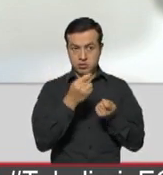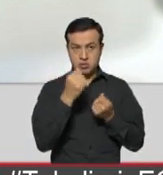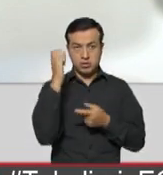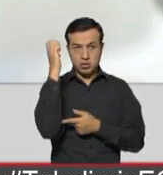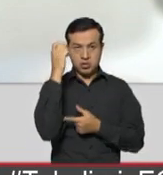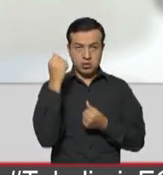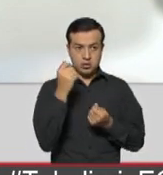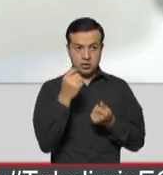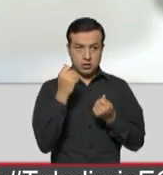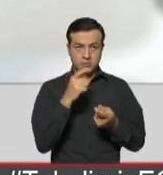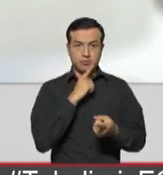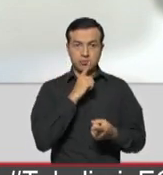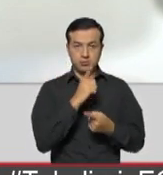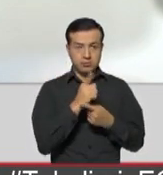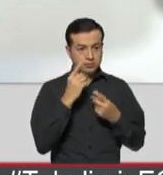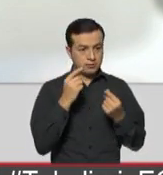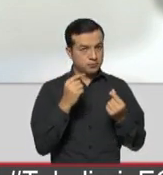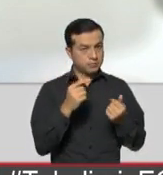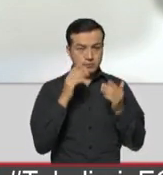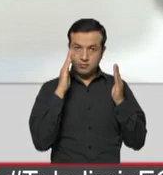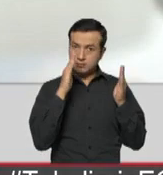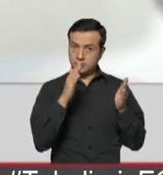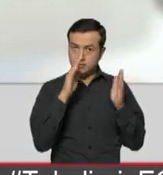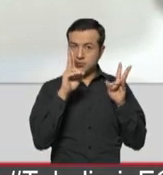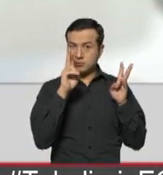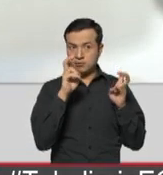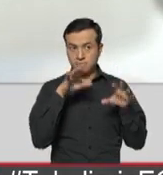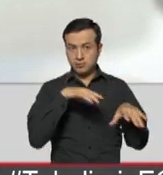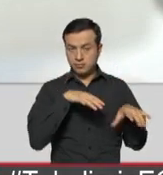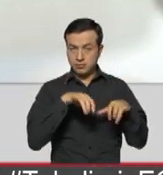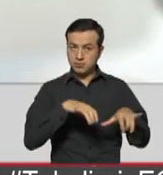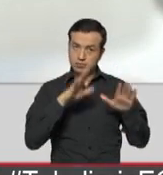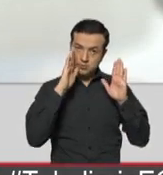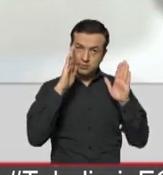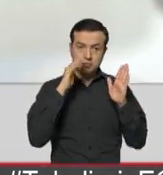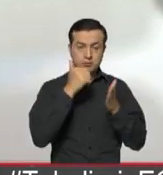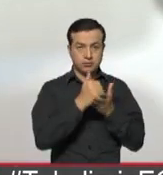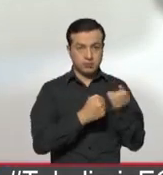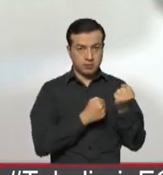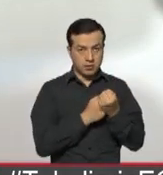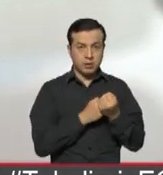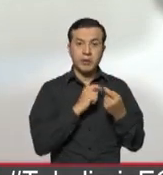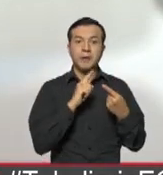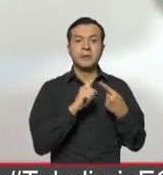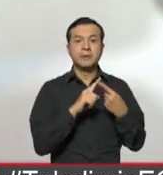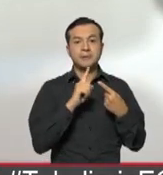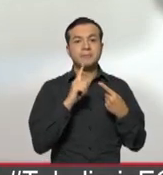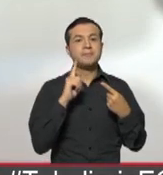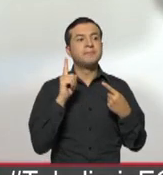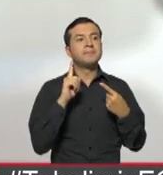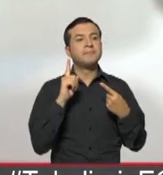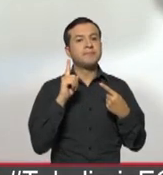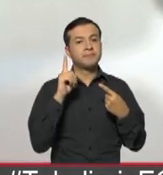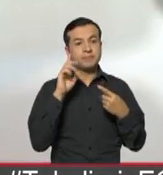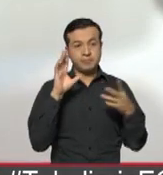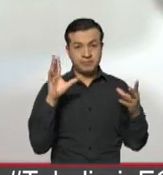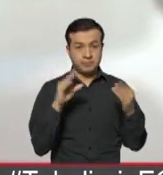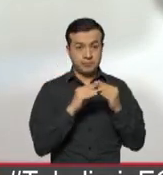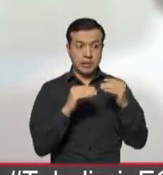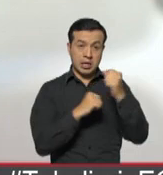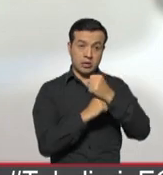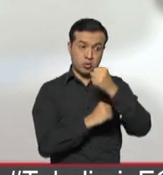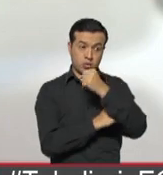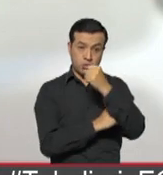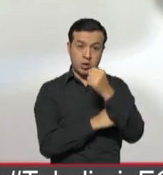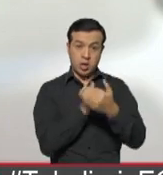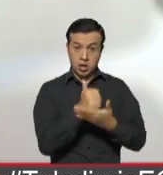la prontitud, la celeridad en las acciones de respuesta, pero no resuelve lo estructural, ¿no? Me